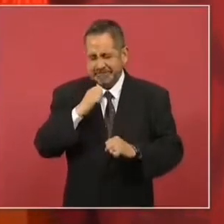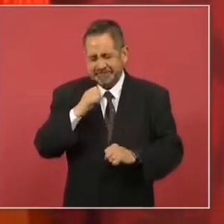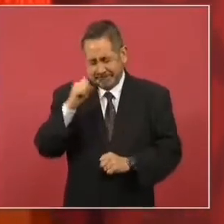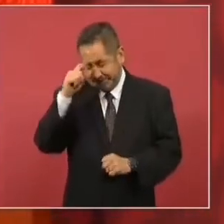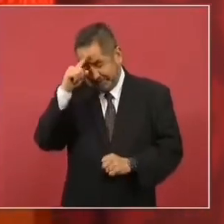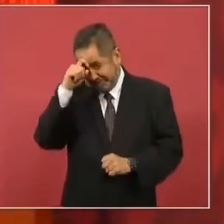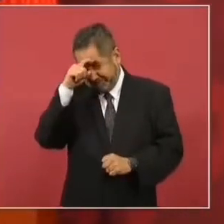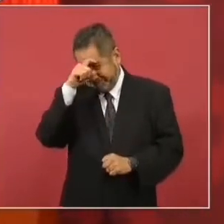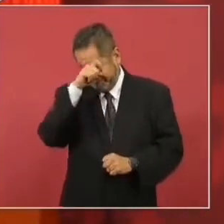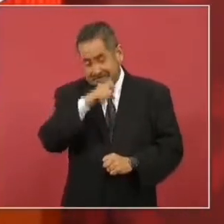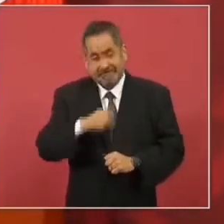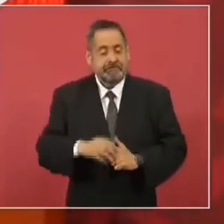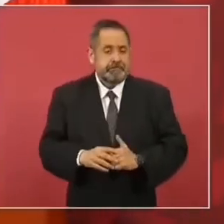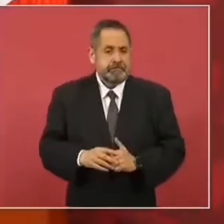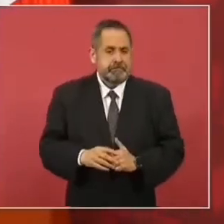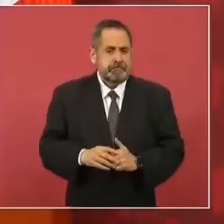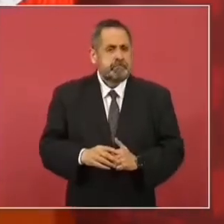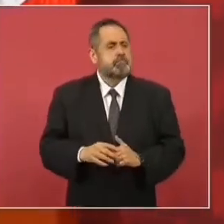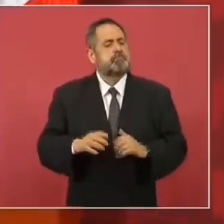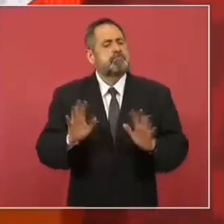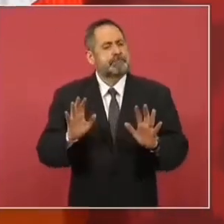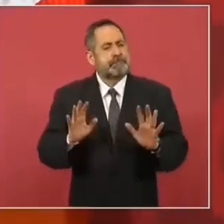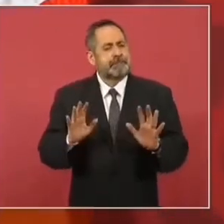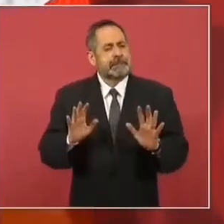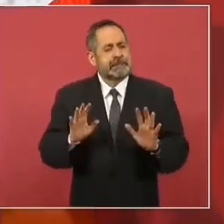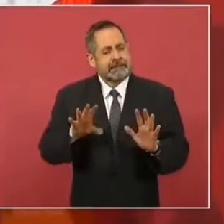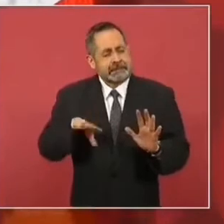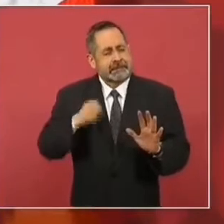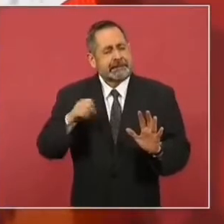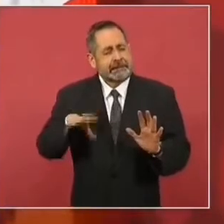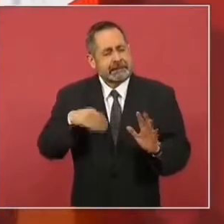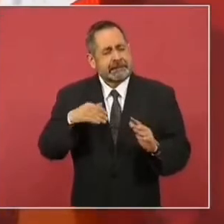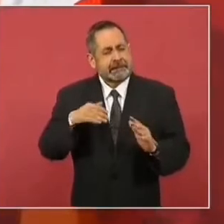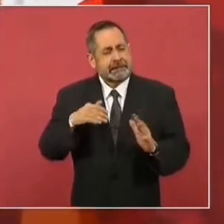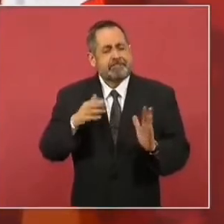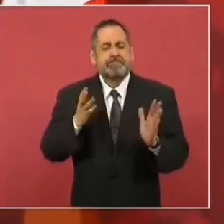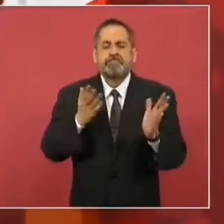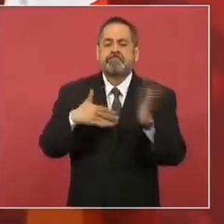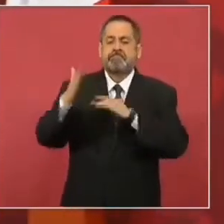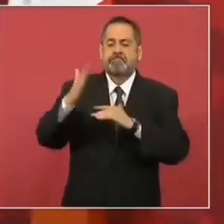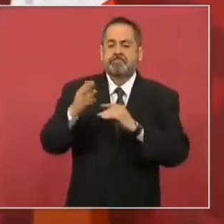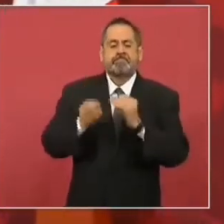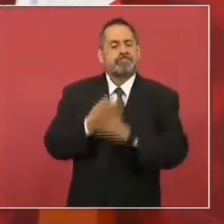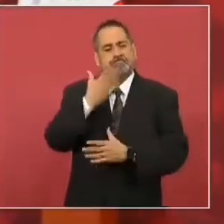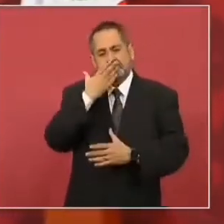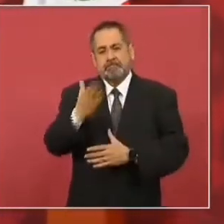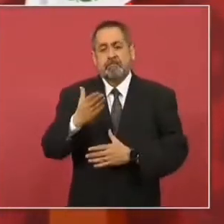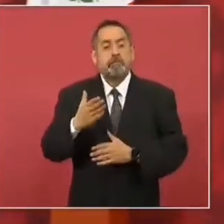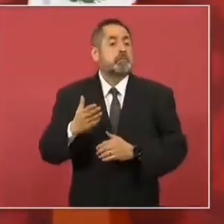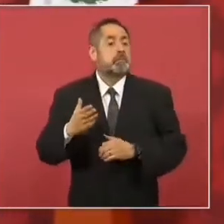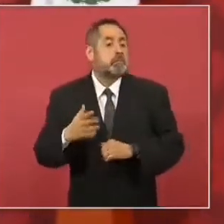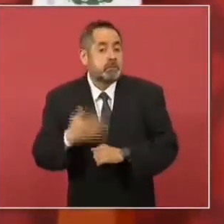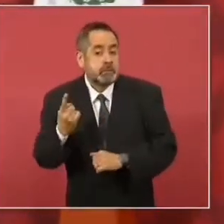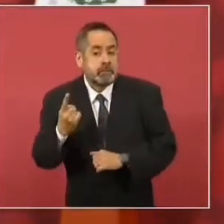difícil, sin embargo salimos adelante porque nuestro pueblo